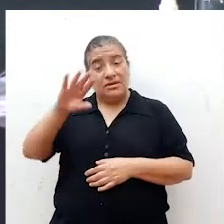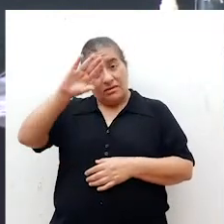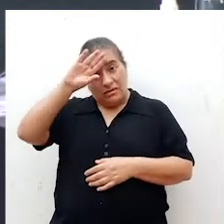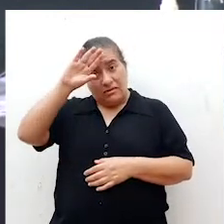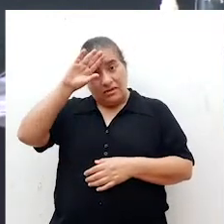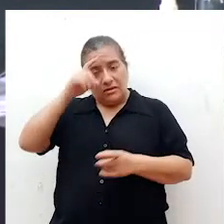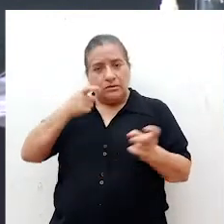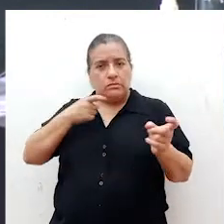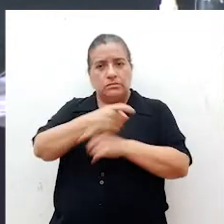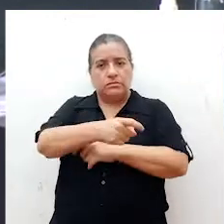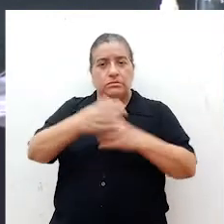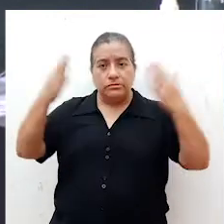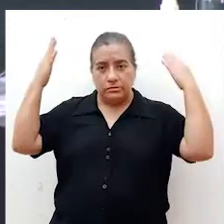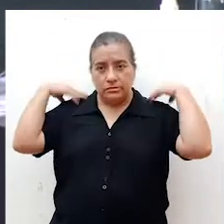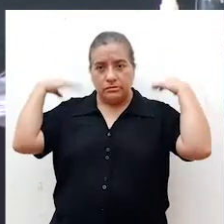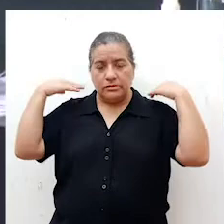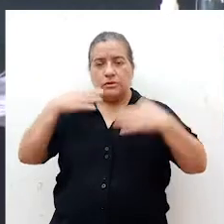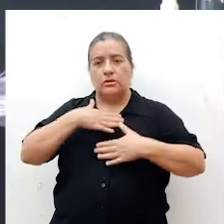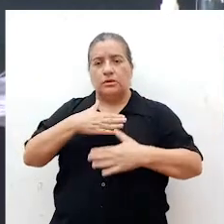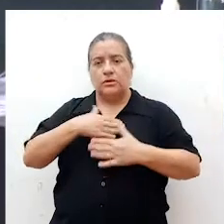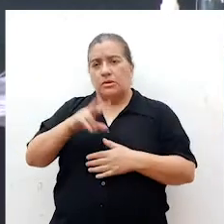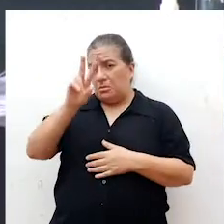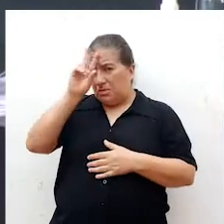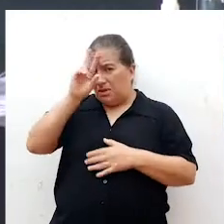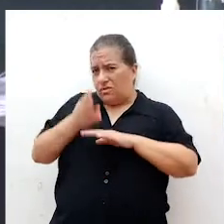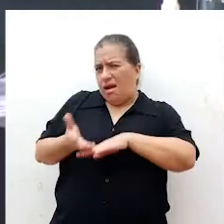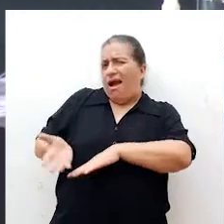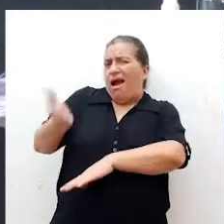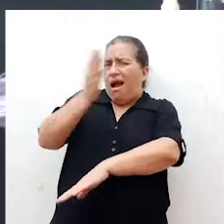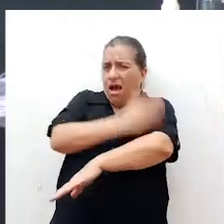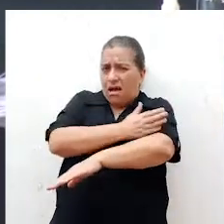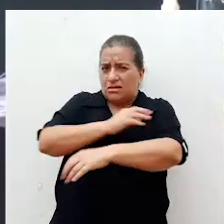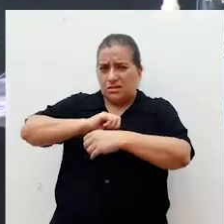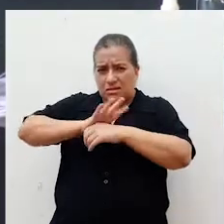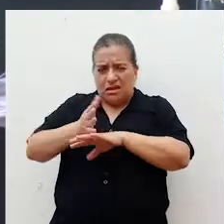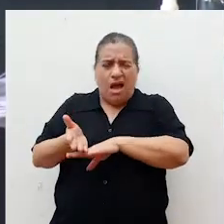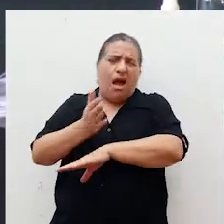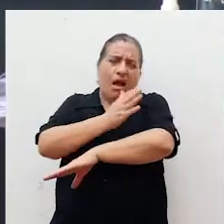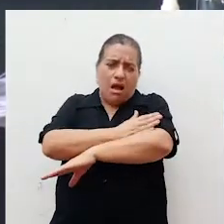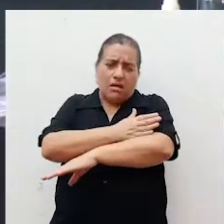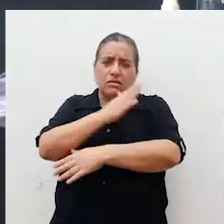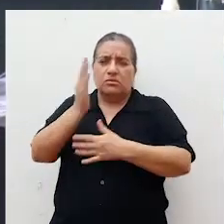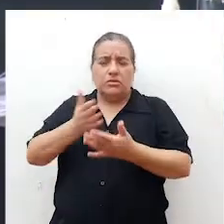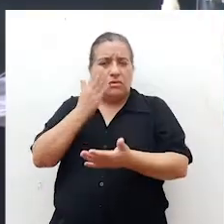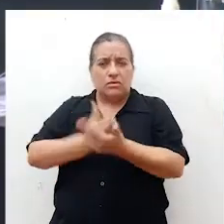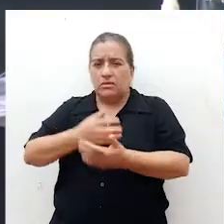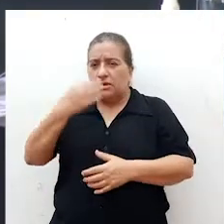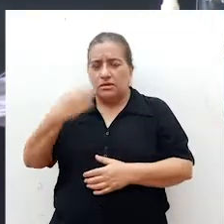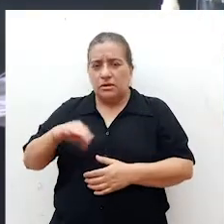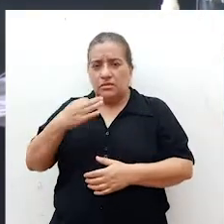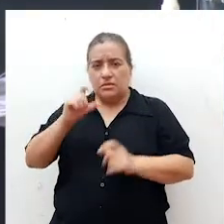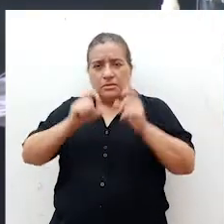vías respiratorias y el Perú ya era un país donde la principal causa de